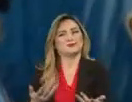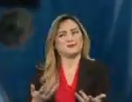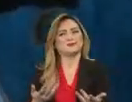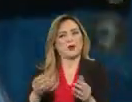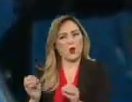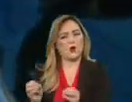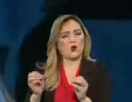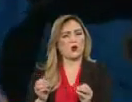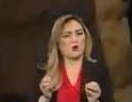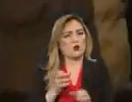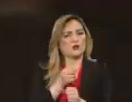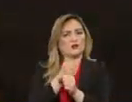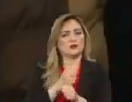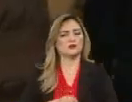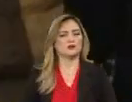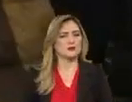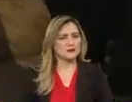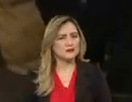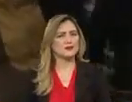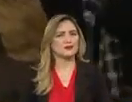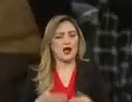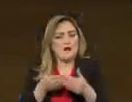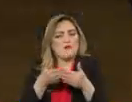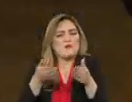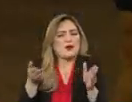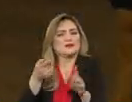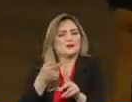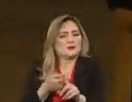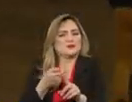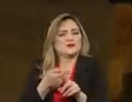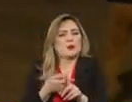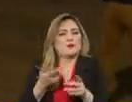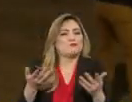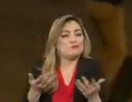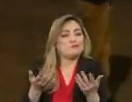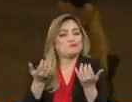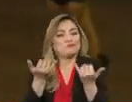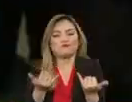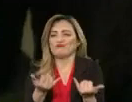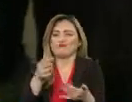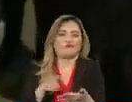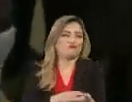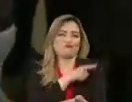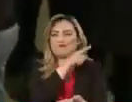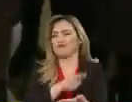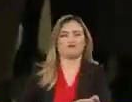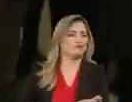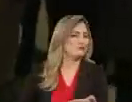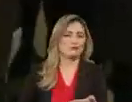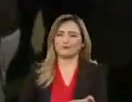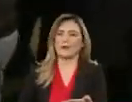manera organizada y segura. Indicaba que la reapertura de este centro, al menos por ahora, no se podrá